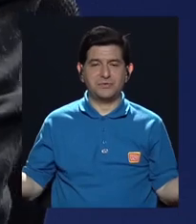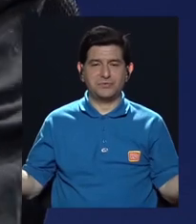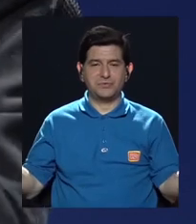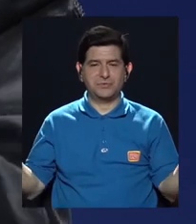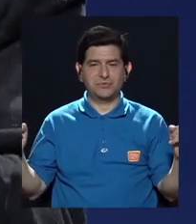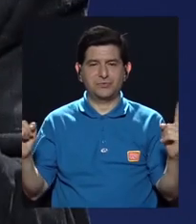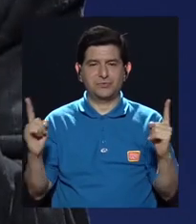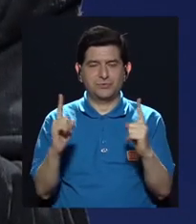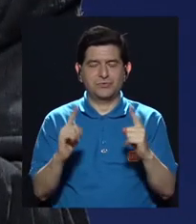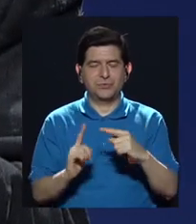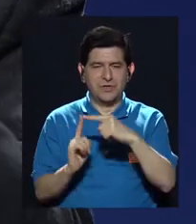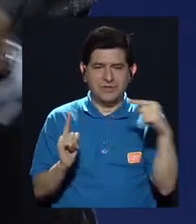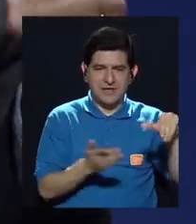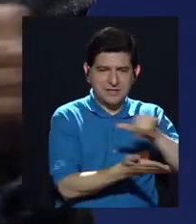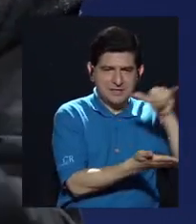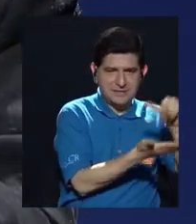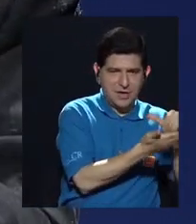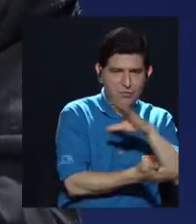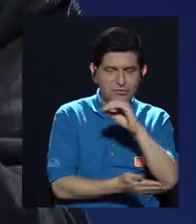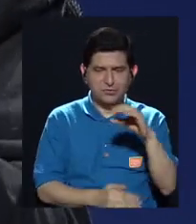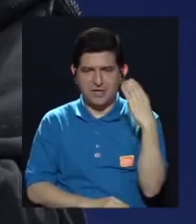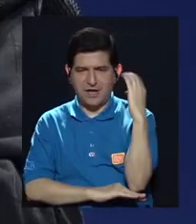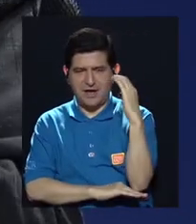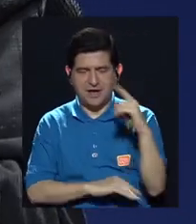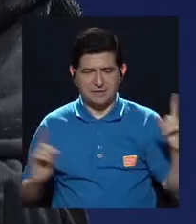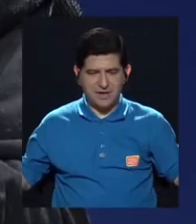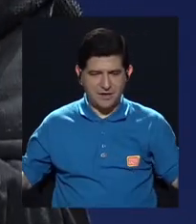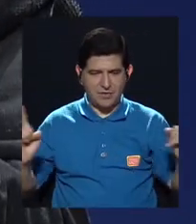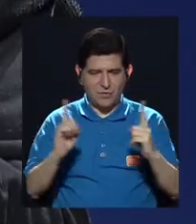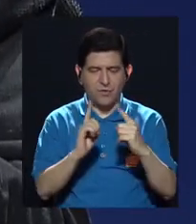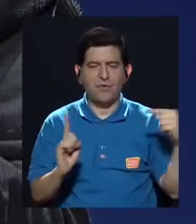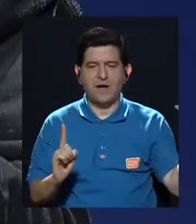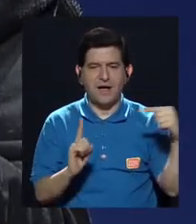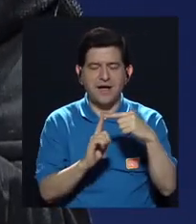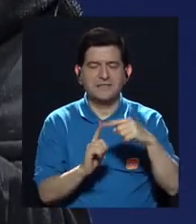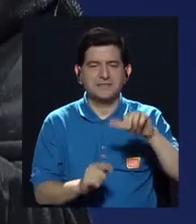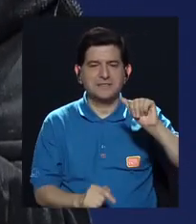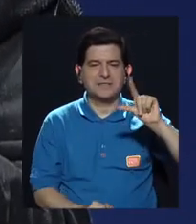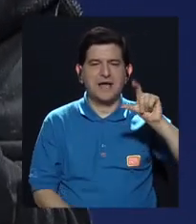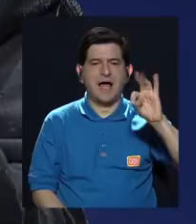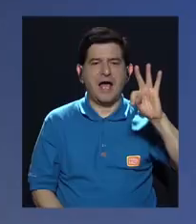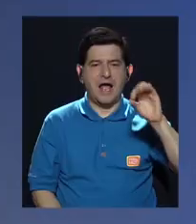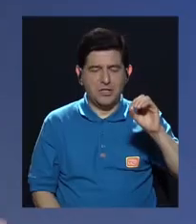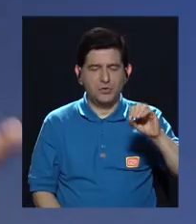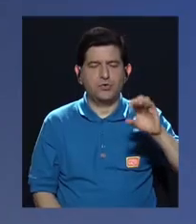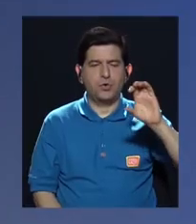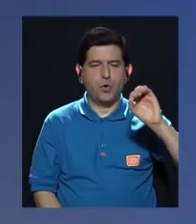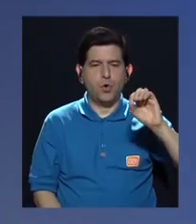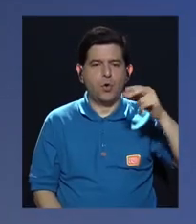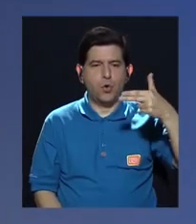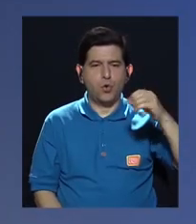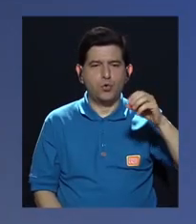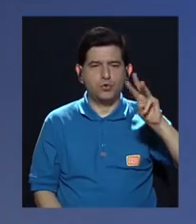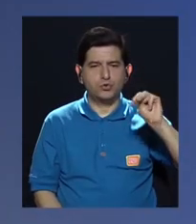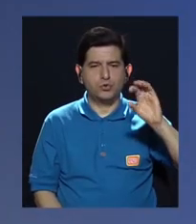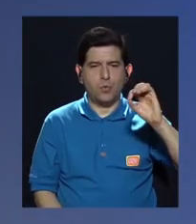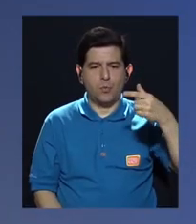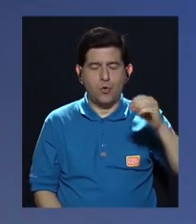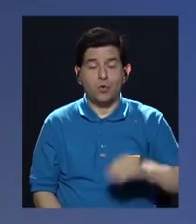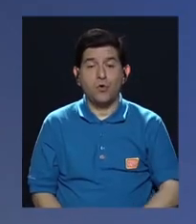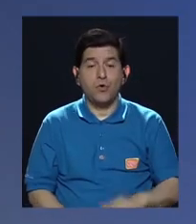padre desde Cartago se van a juntar en el Alto de Ochomogo. O sea, esa era la acústica de